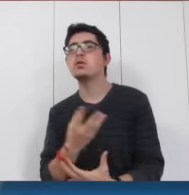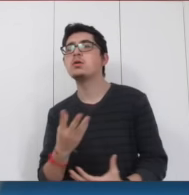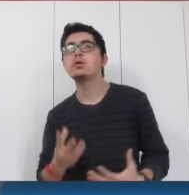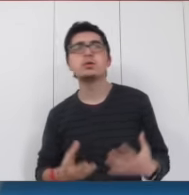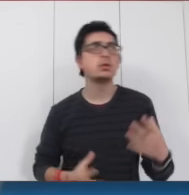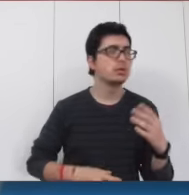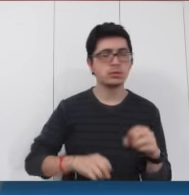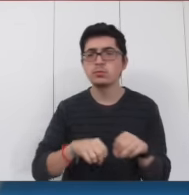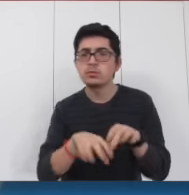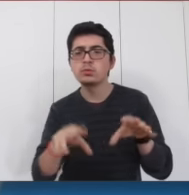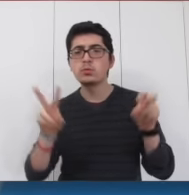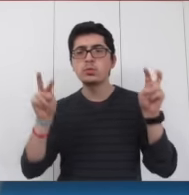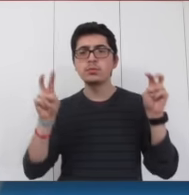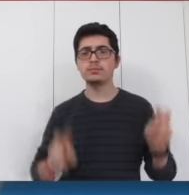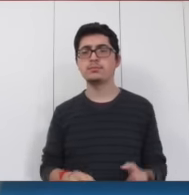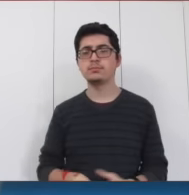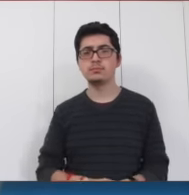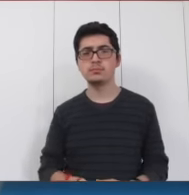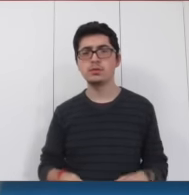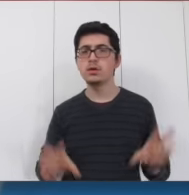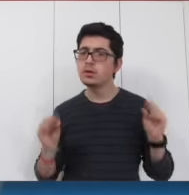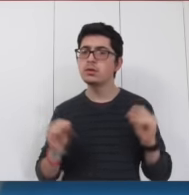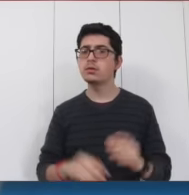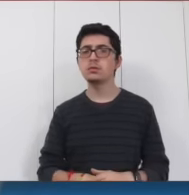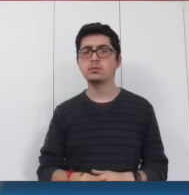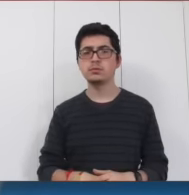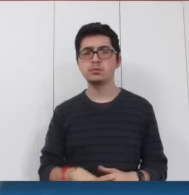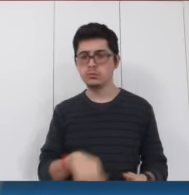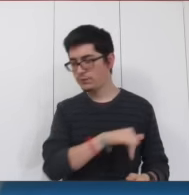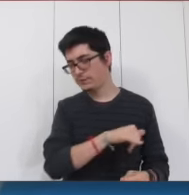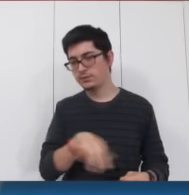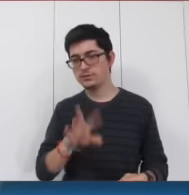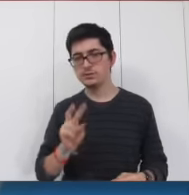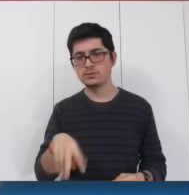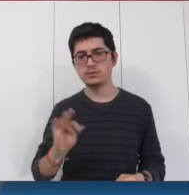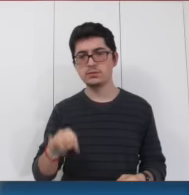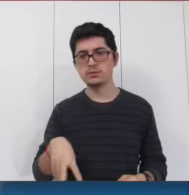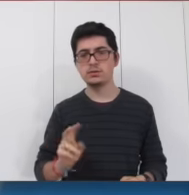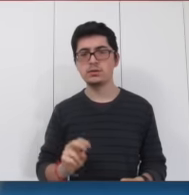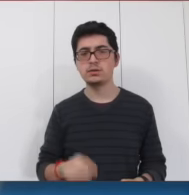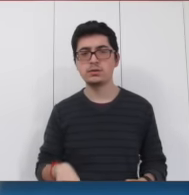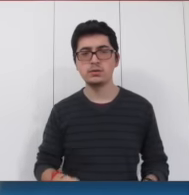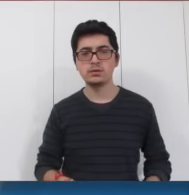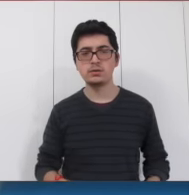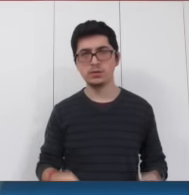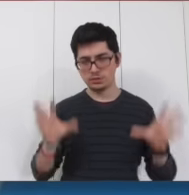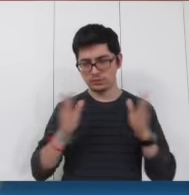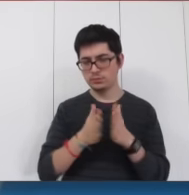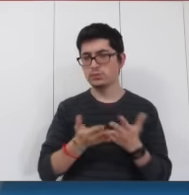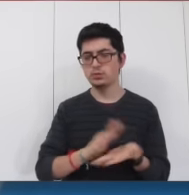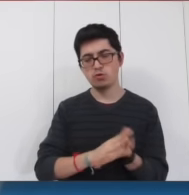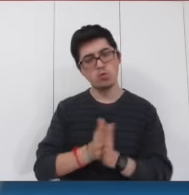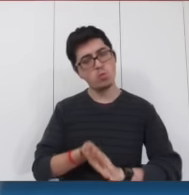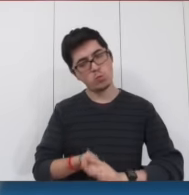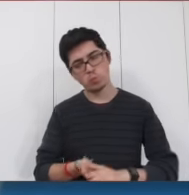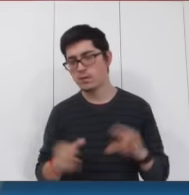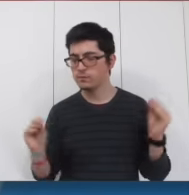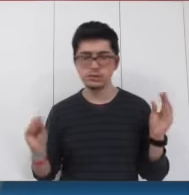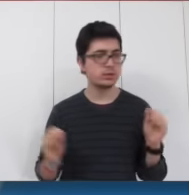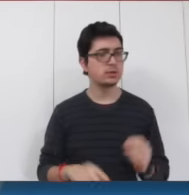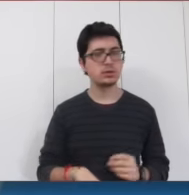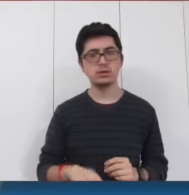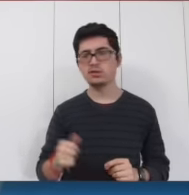oportunidad de expandirte a nuevos temas y obviamente hablar sobre el fenómeno que está de moda, ¿sí? Para ser honesto, ¿sí? Es un libro en el cual todo el mundo está